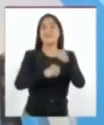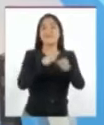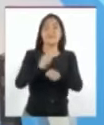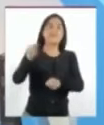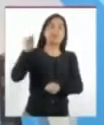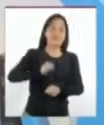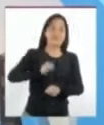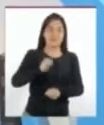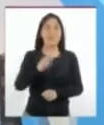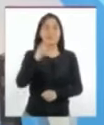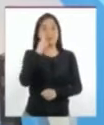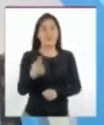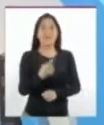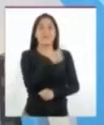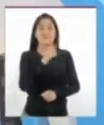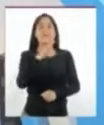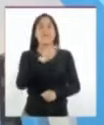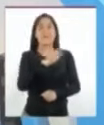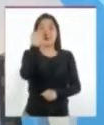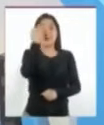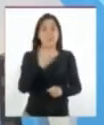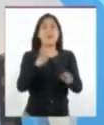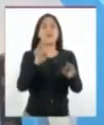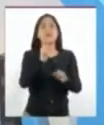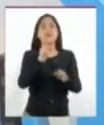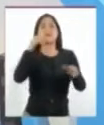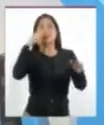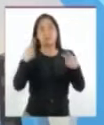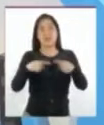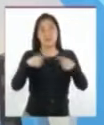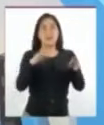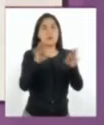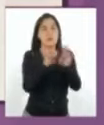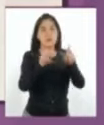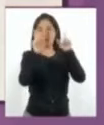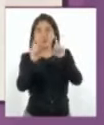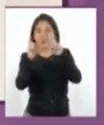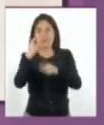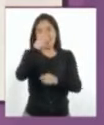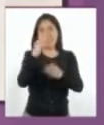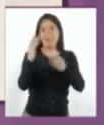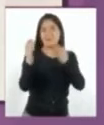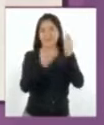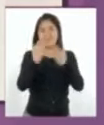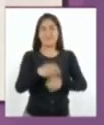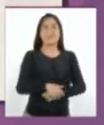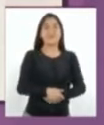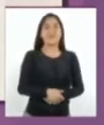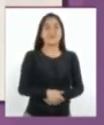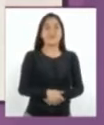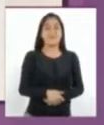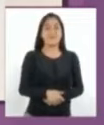la siguiente imagen de su entrada a un tomógrafo para su análisis.